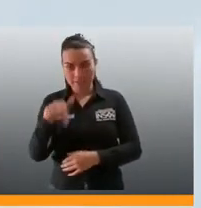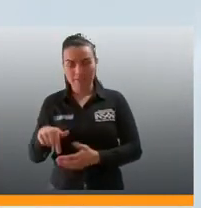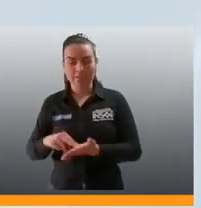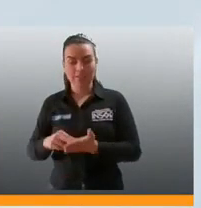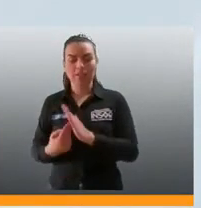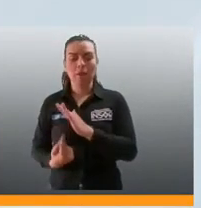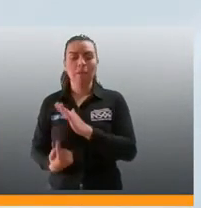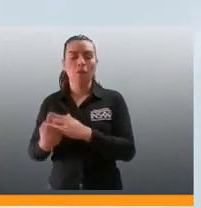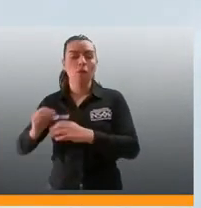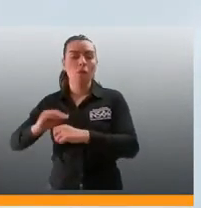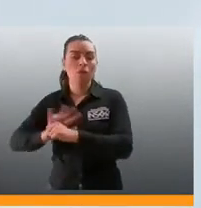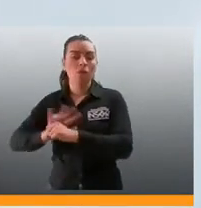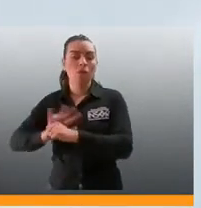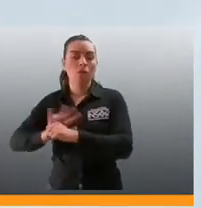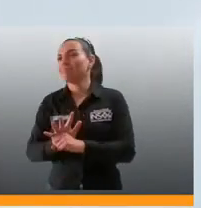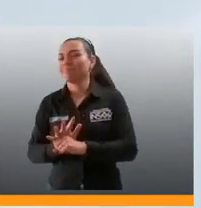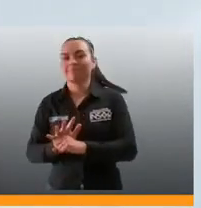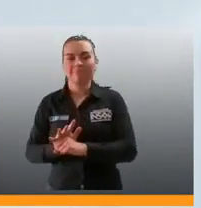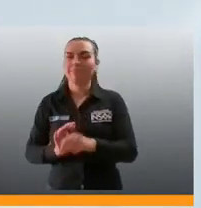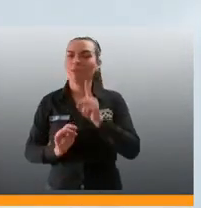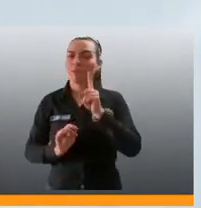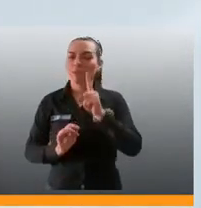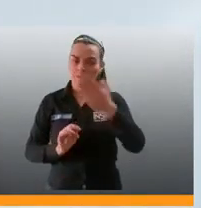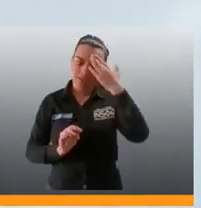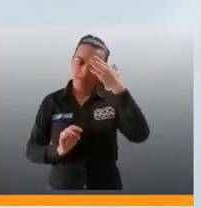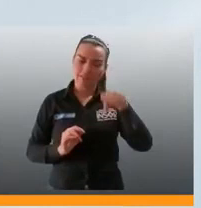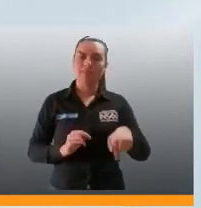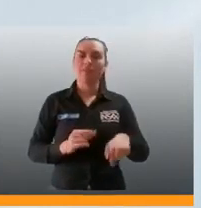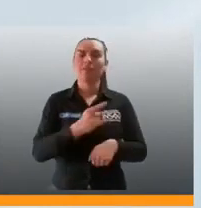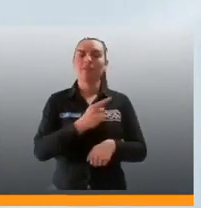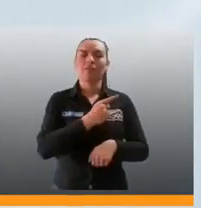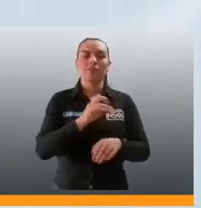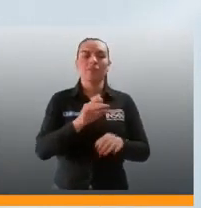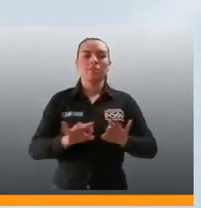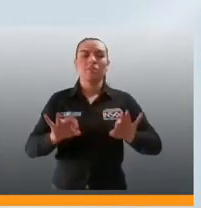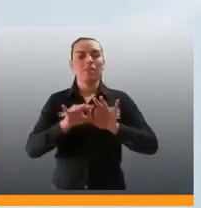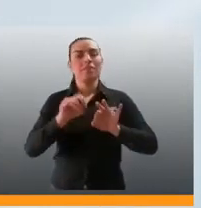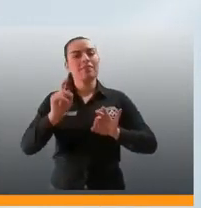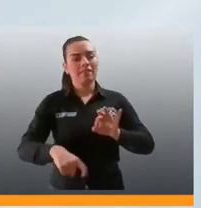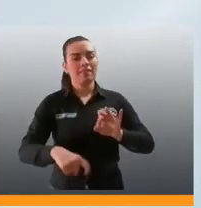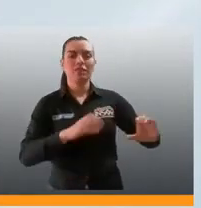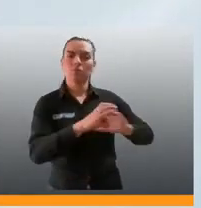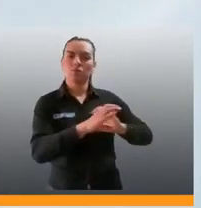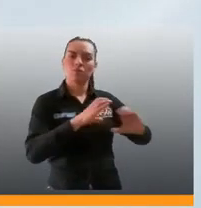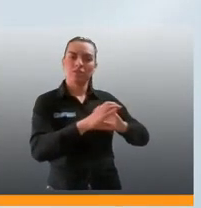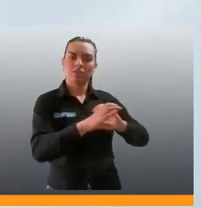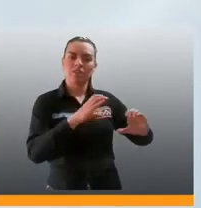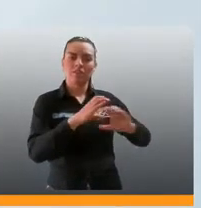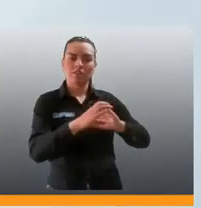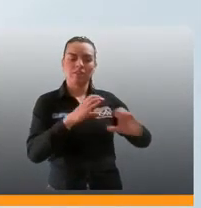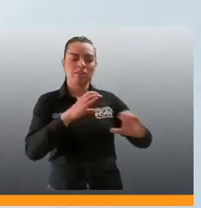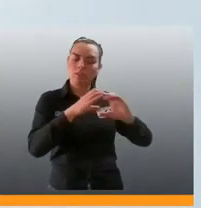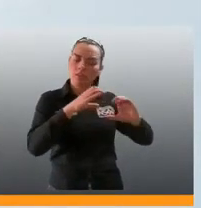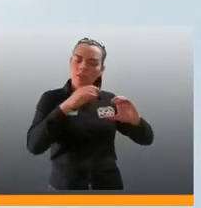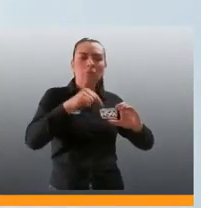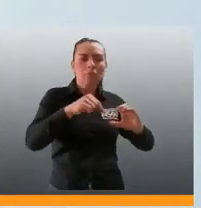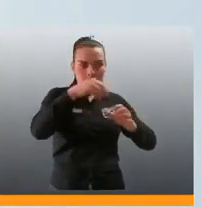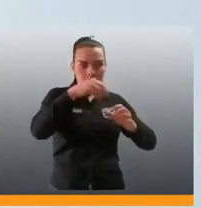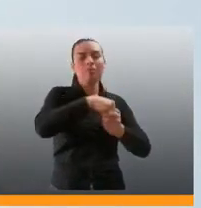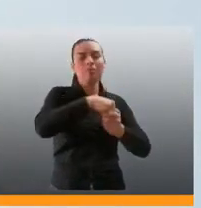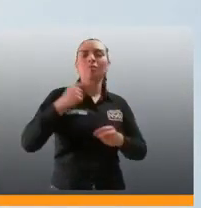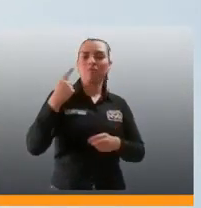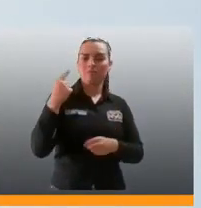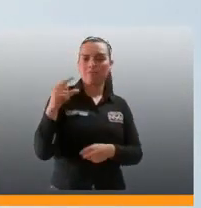la educación sin comunicación y con esta situación de la comunicación digital pues no